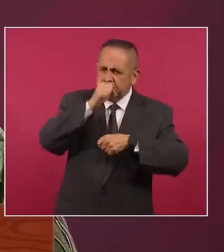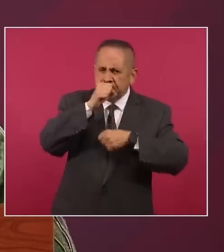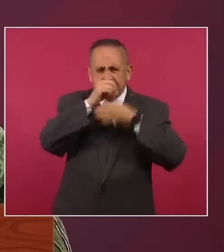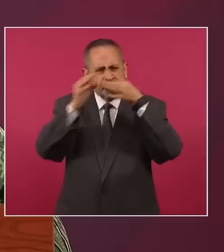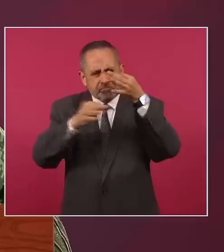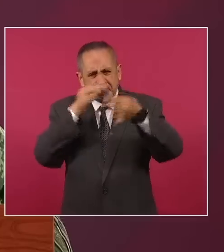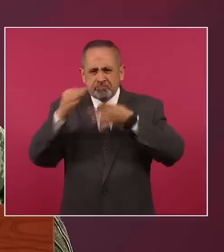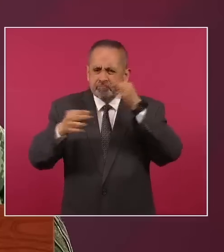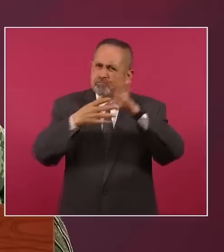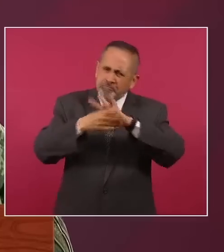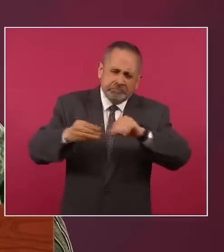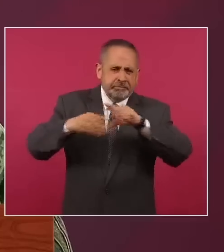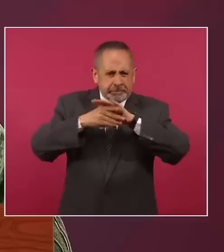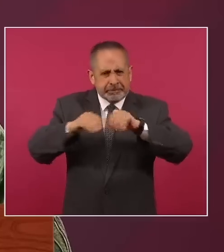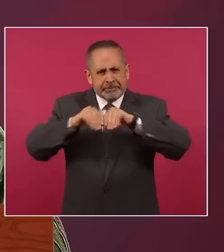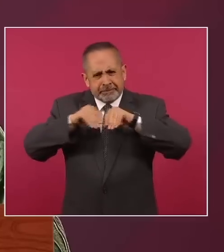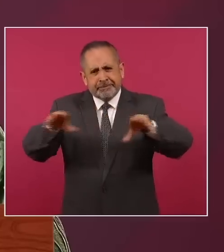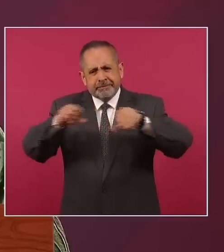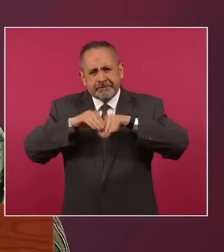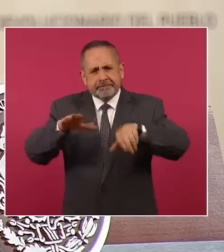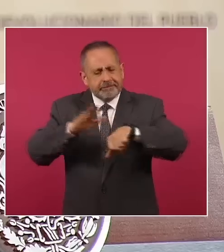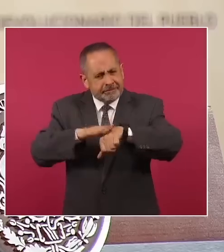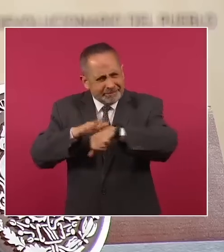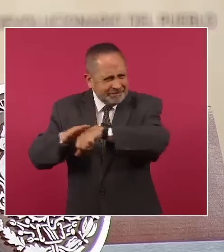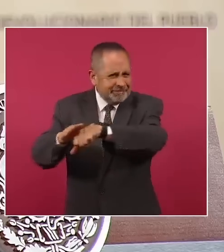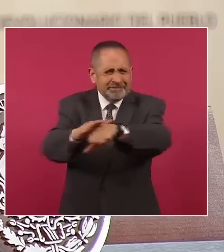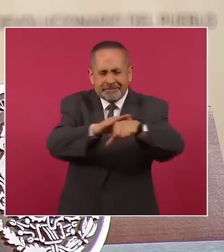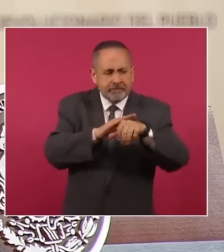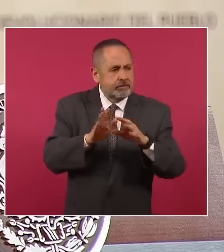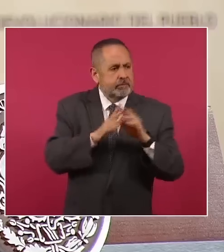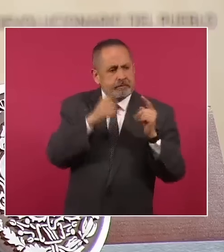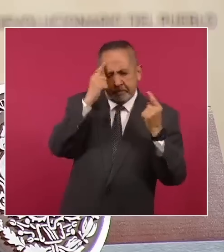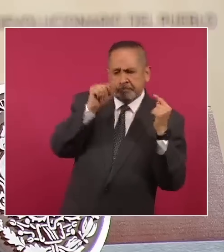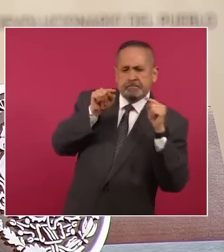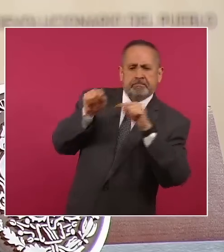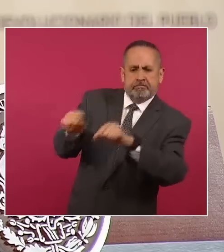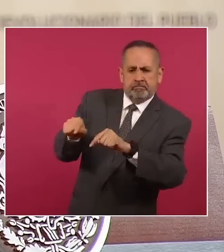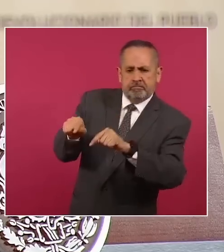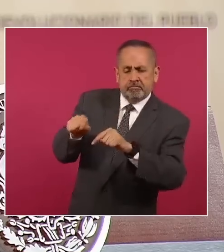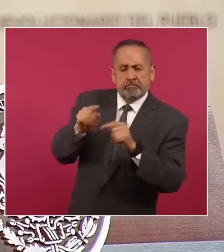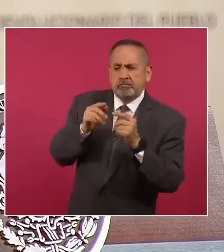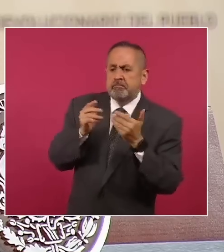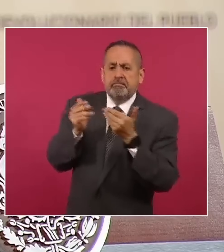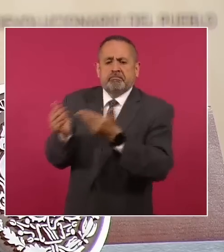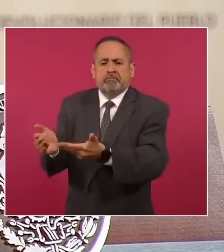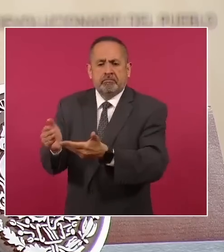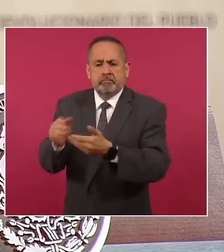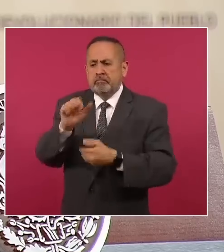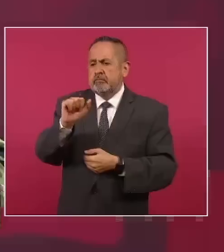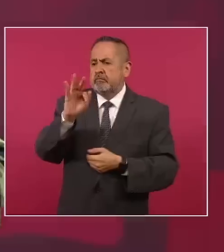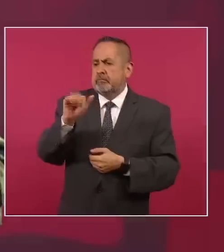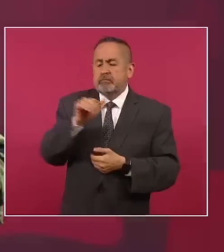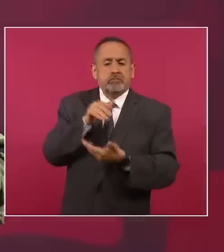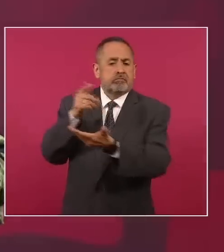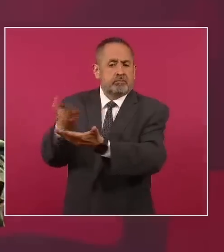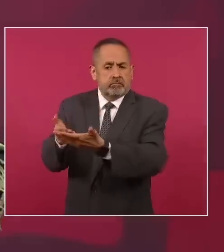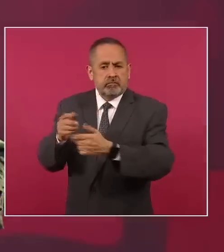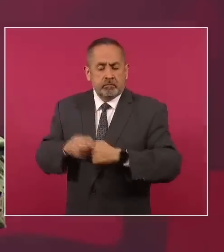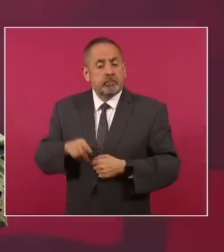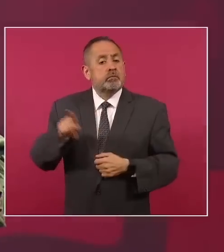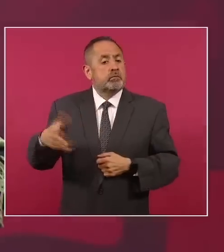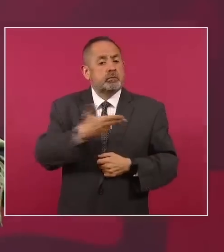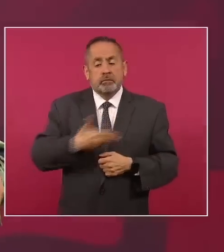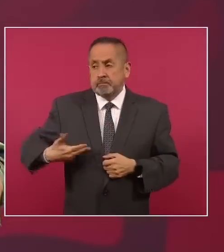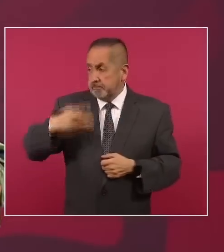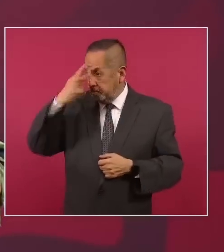esta difusión de las de las facilidades para moverse hacia y desde el Aeropuerto y el señor presidente